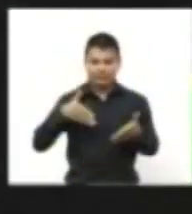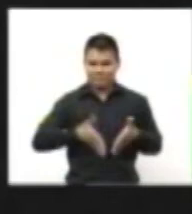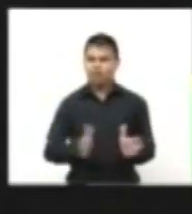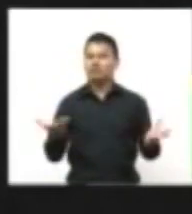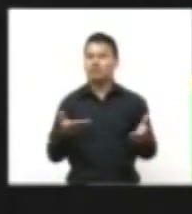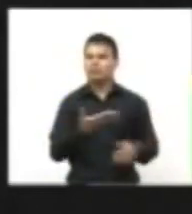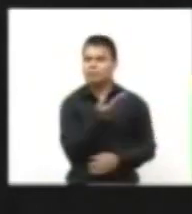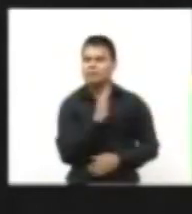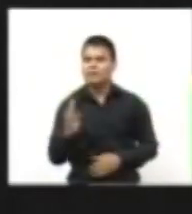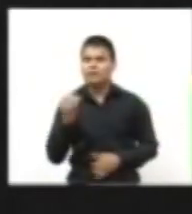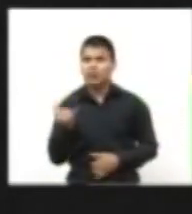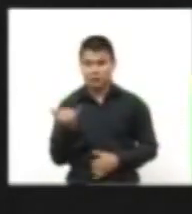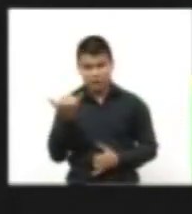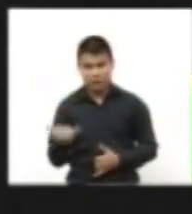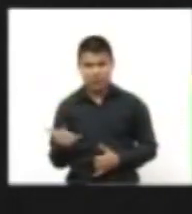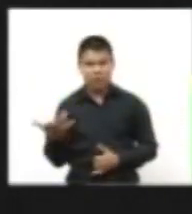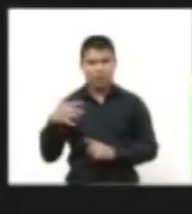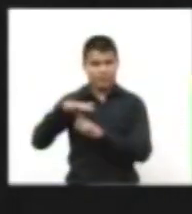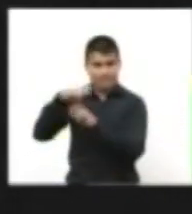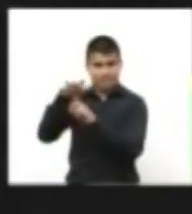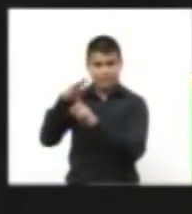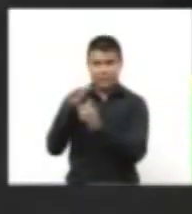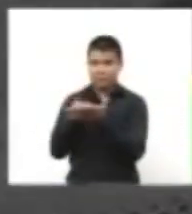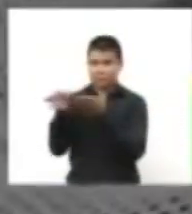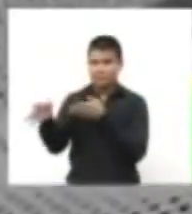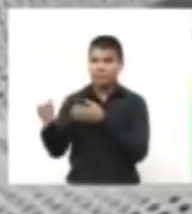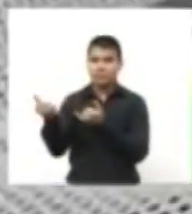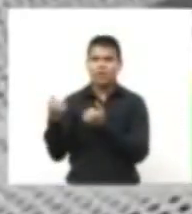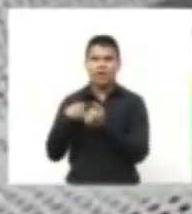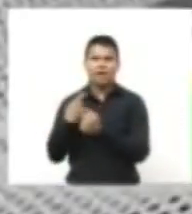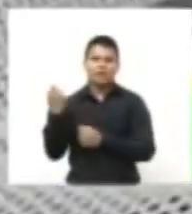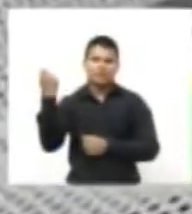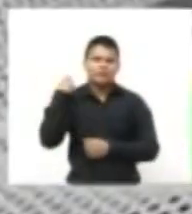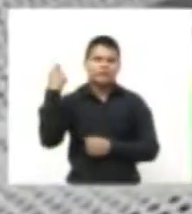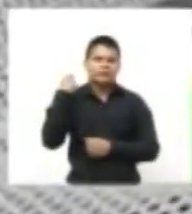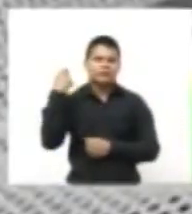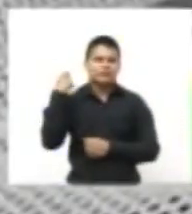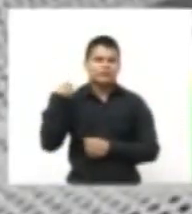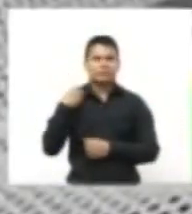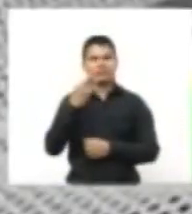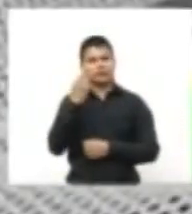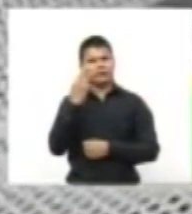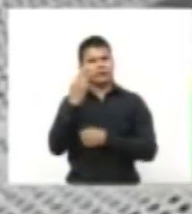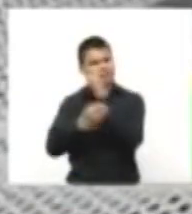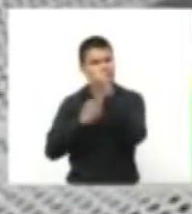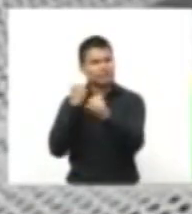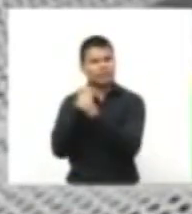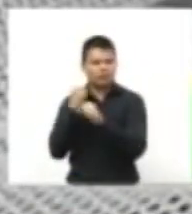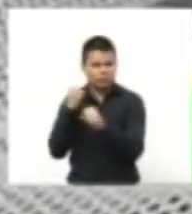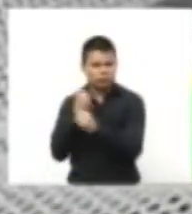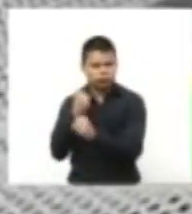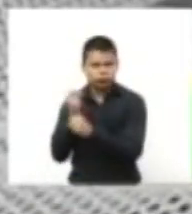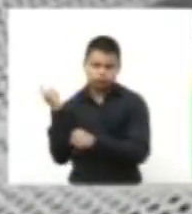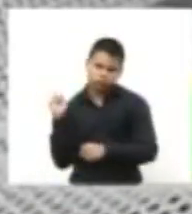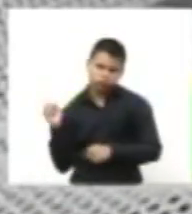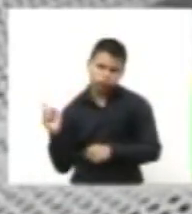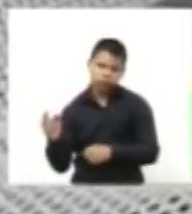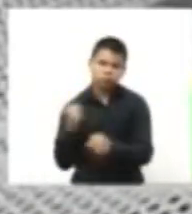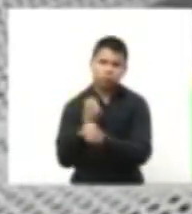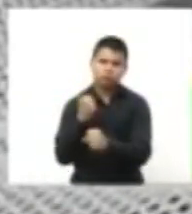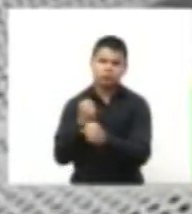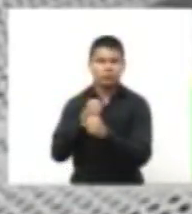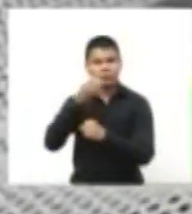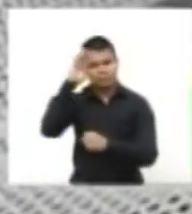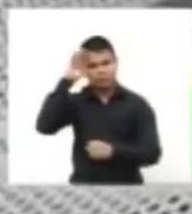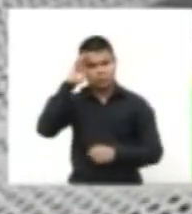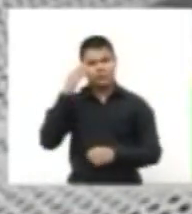ciudad, en donde hace un año se había graduado en criminalística y llevaba 3 años al servicio de la institución. Según familiares de la mujer, en